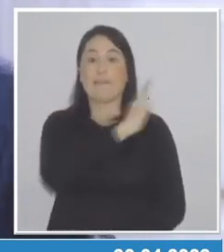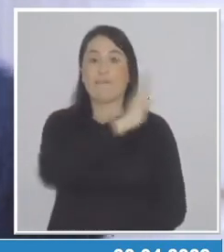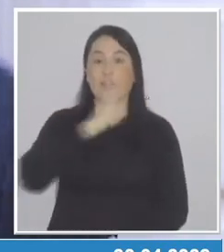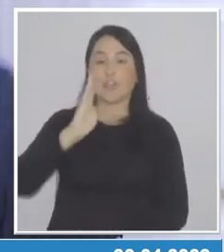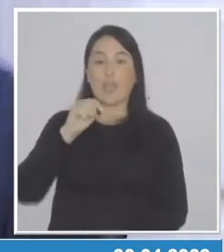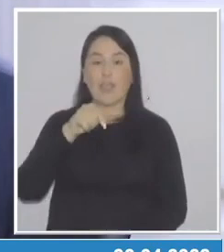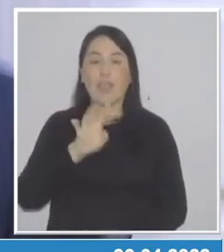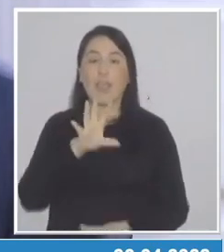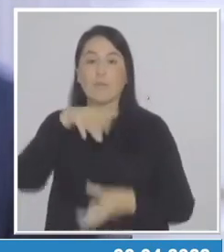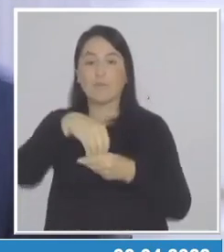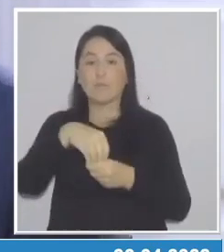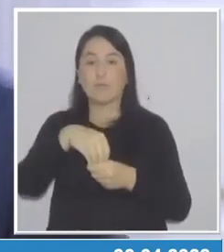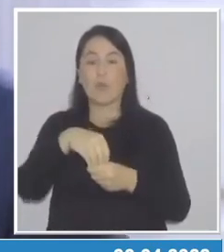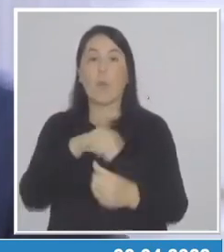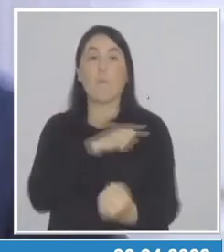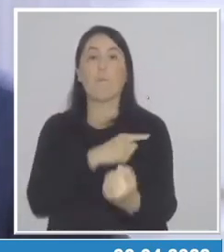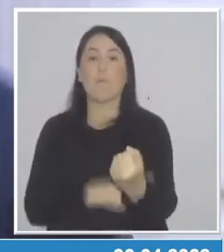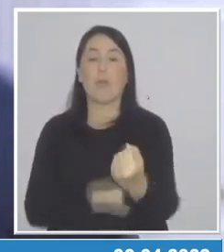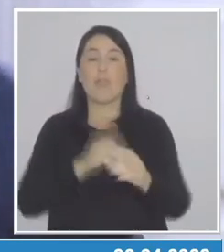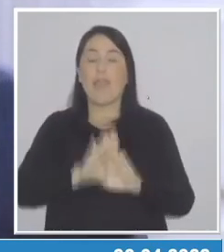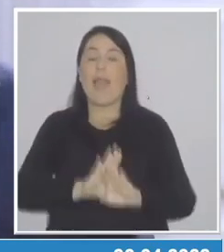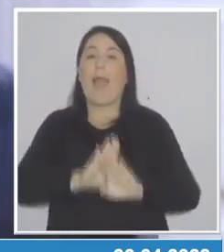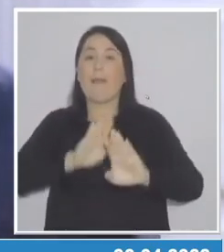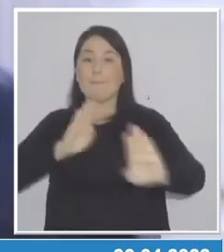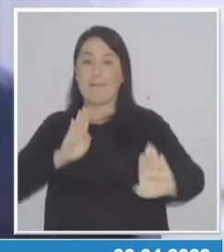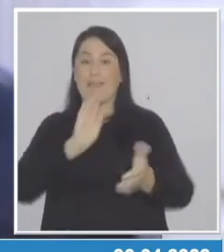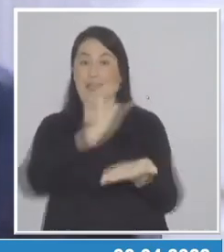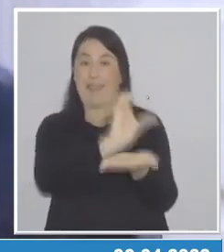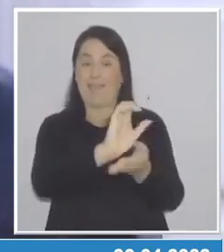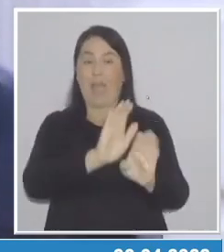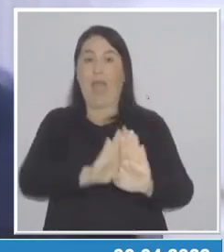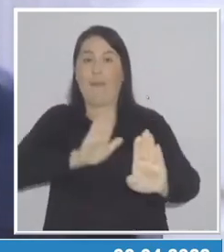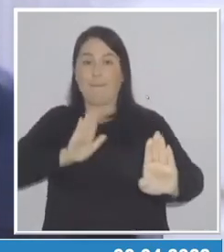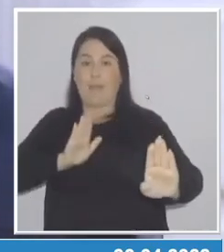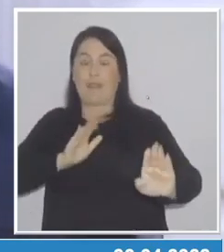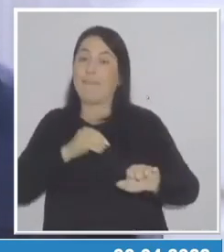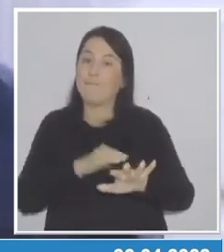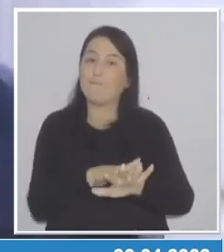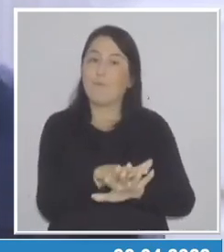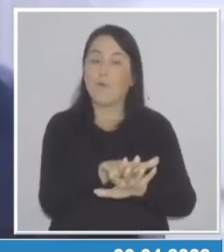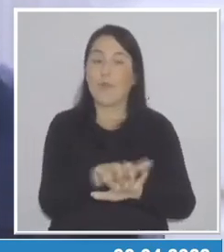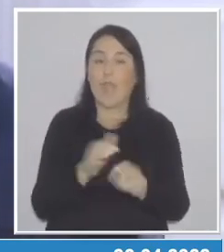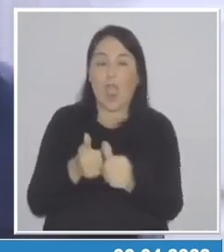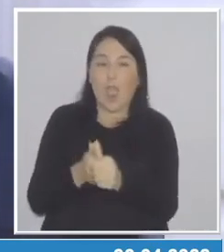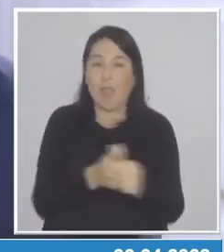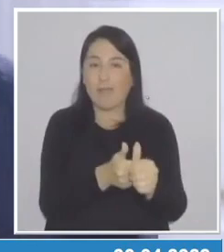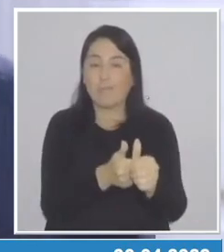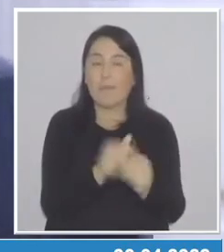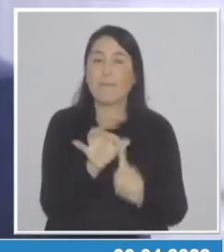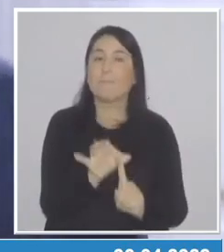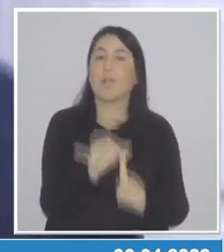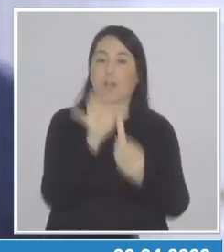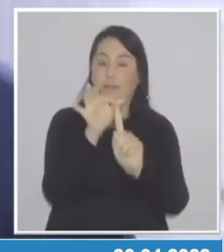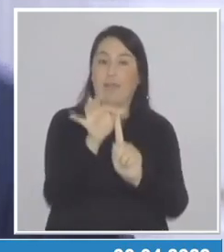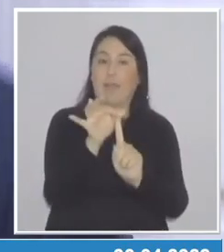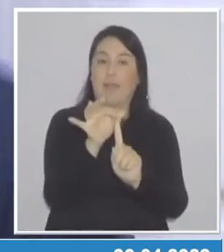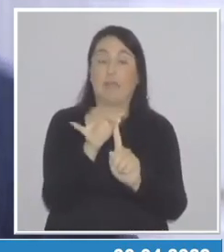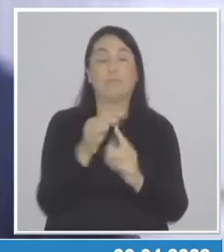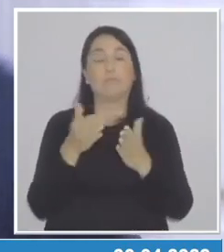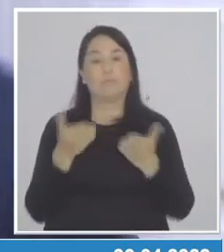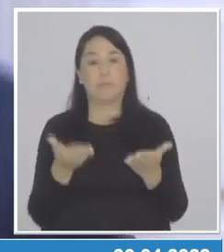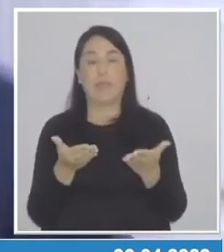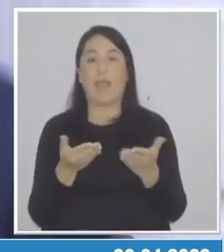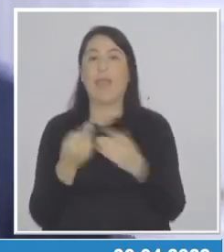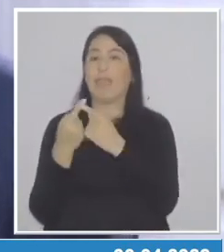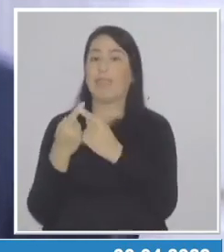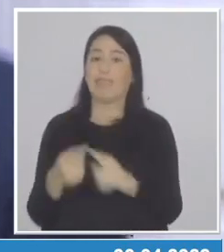de un poder independiente del Estado, viéndose influida por orientaciones y prioridades eventualmente diversas a